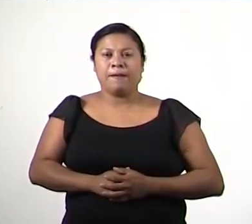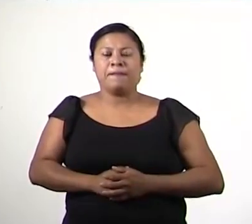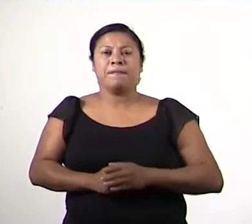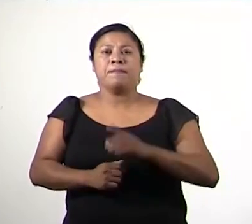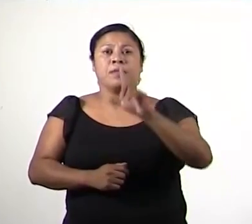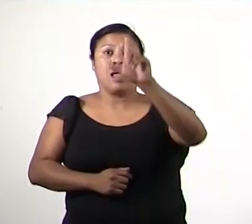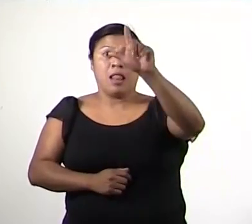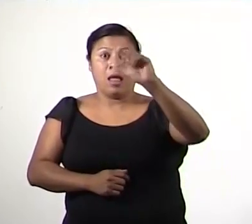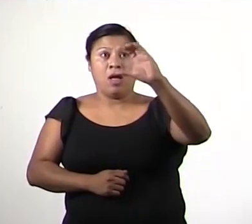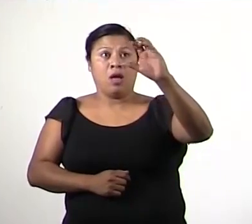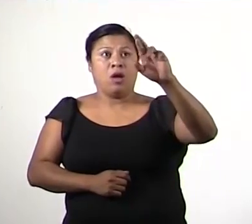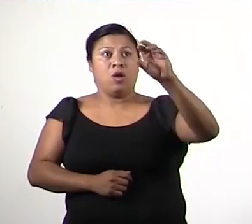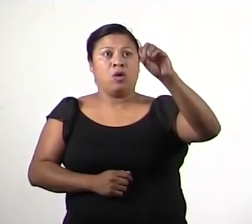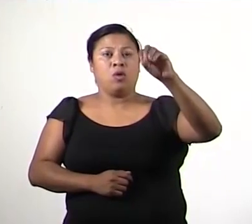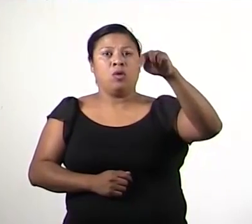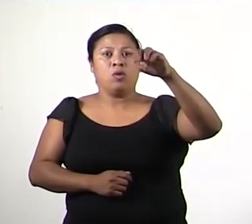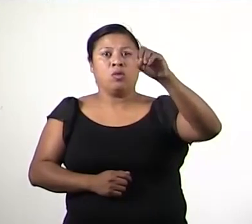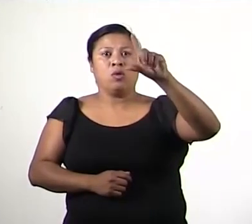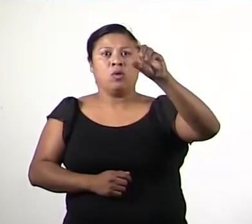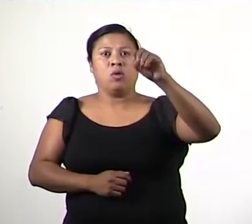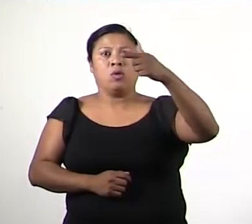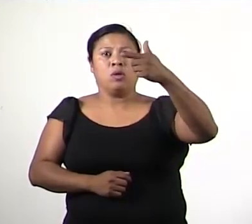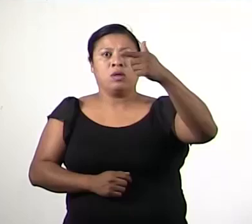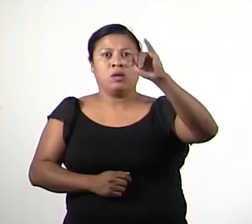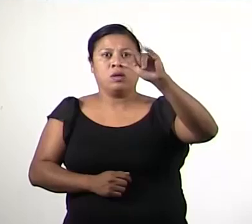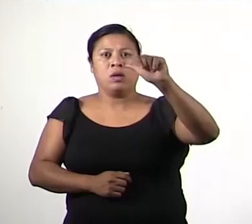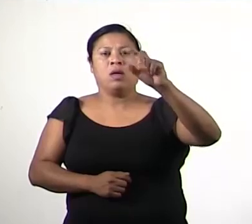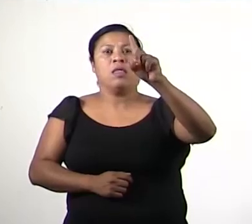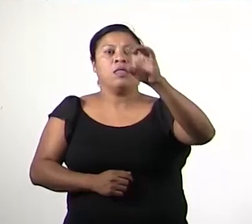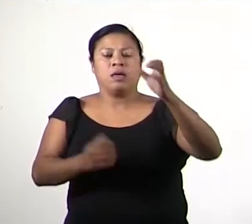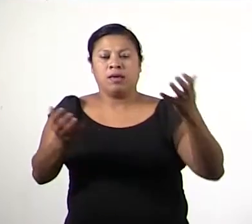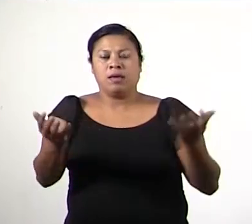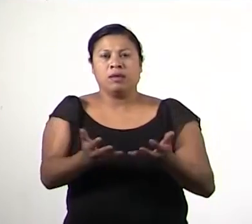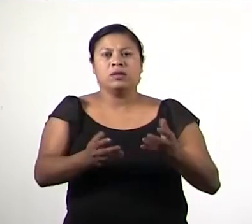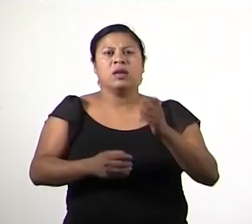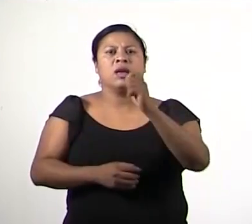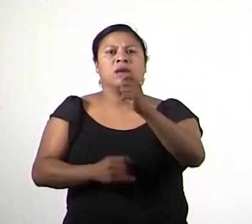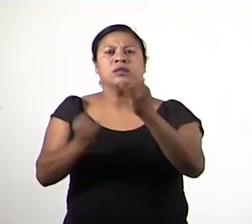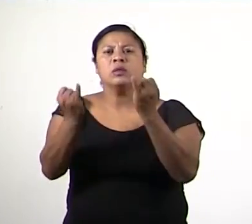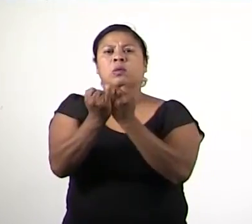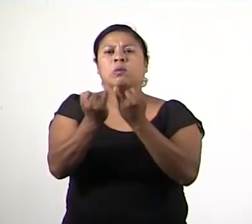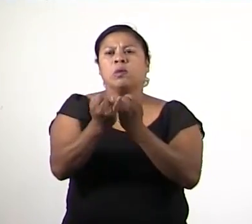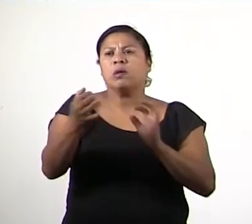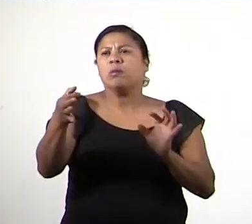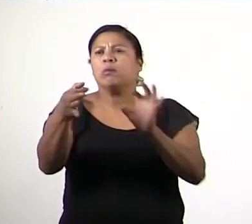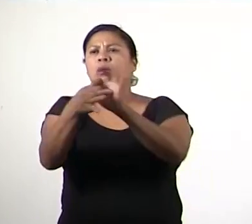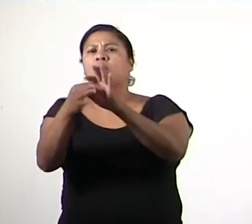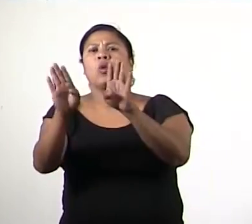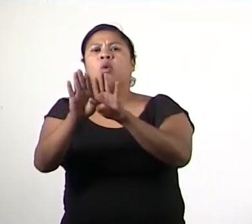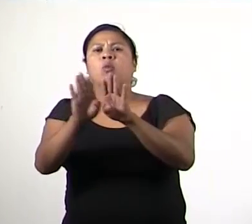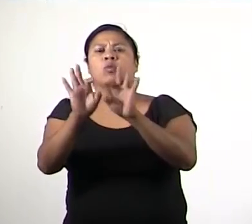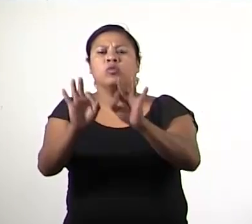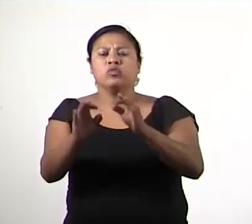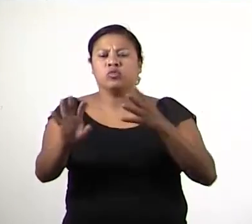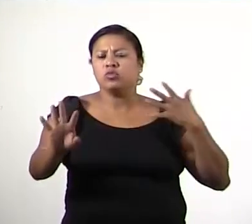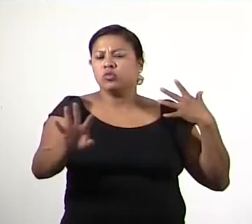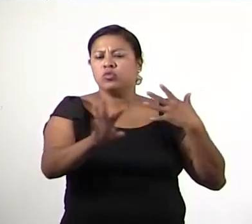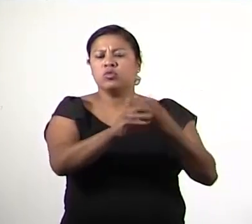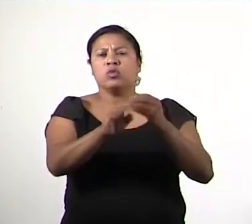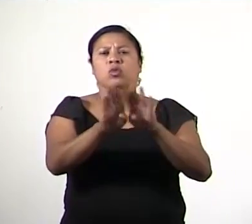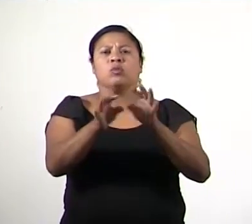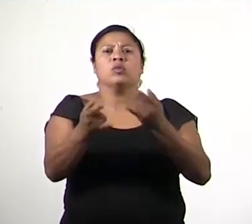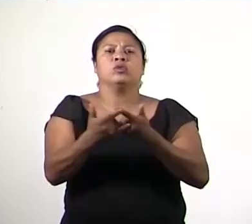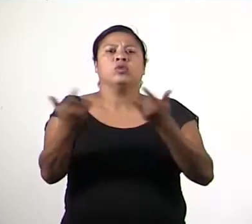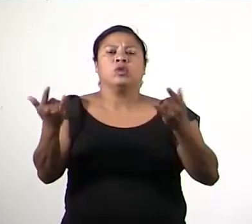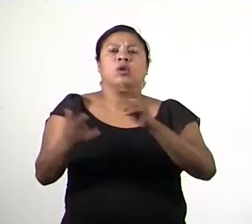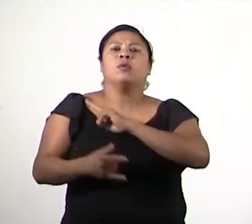La cronología de hechos va muy relacionada a cómo ocurrió el suceso. y esto nos va a permitir entender de